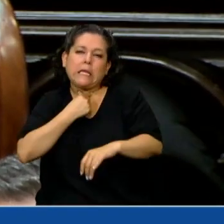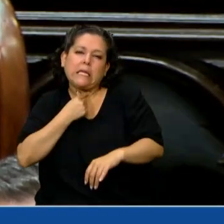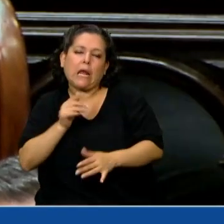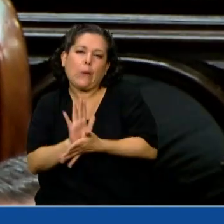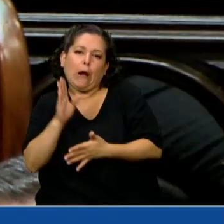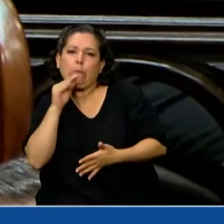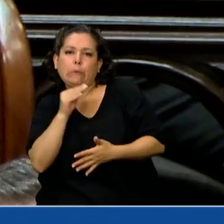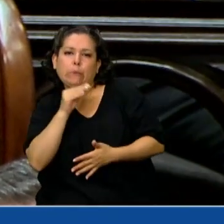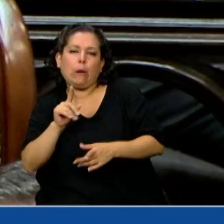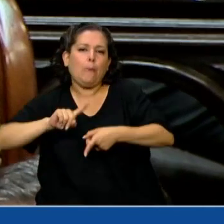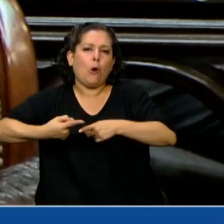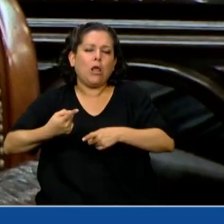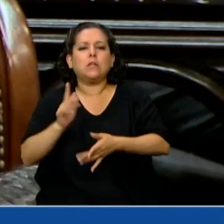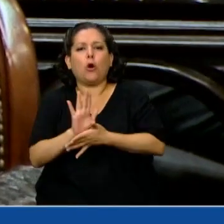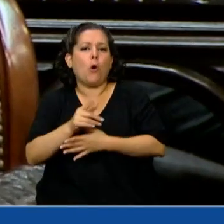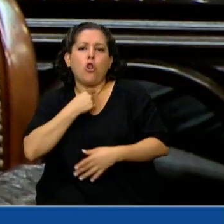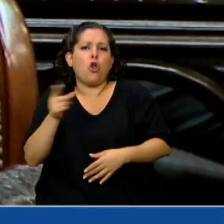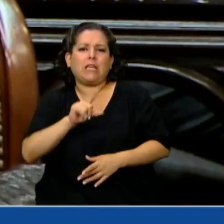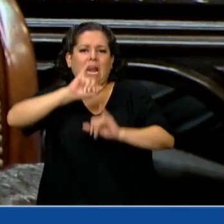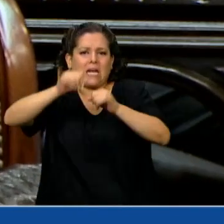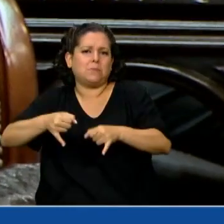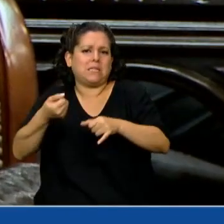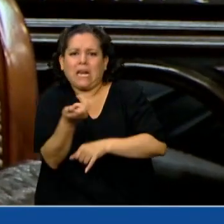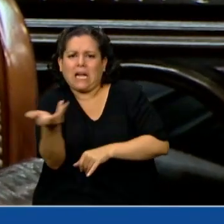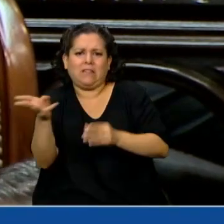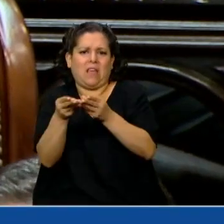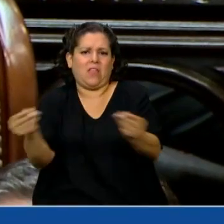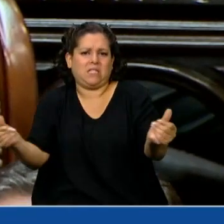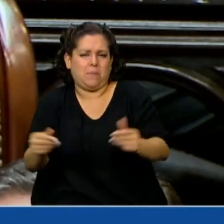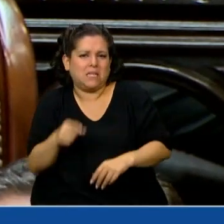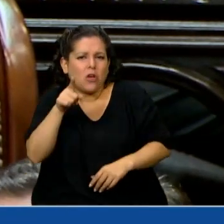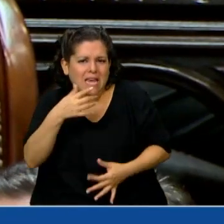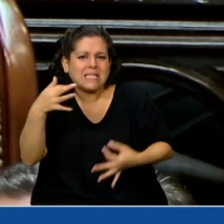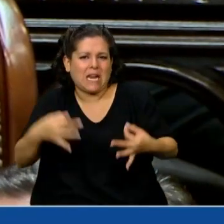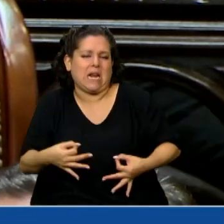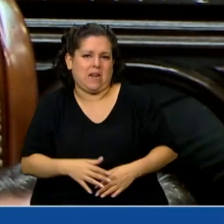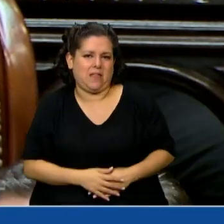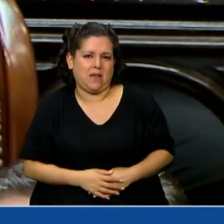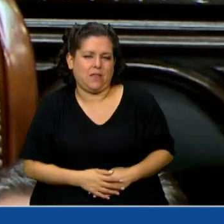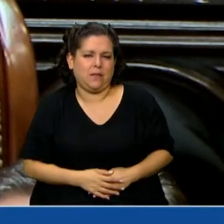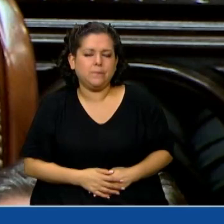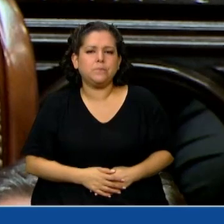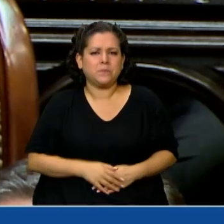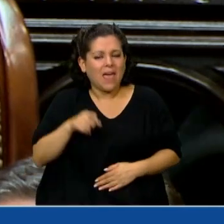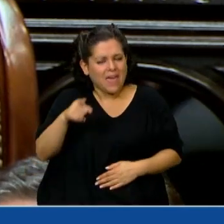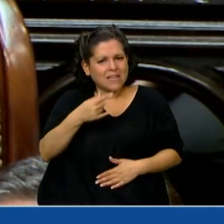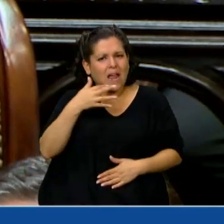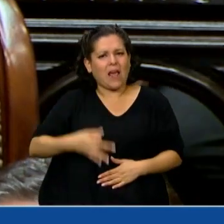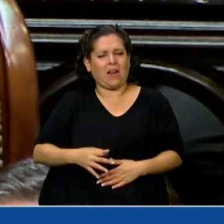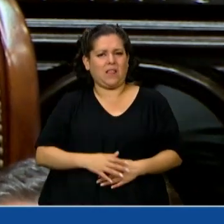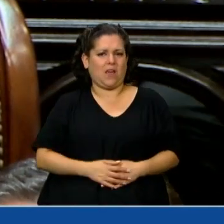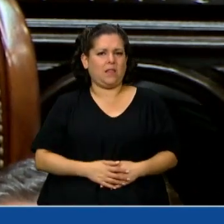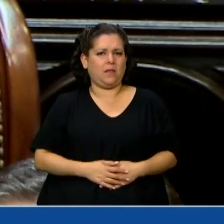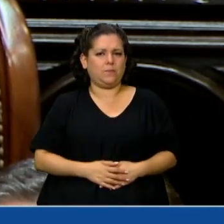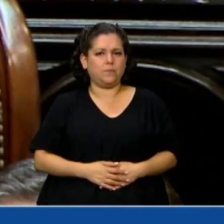política orientada al negacionismo. Esta es la realidad. Esta es la realidad.